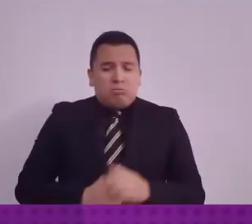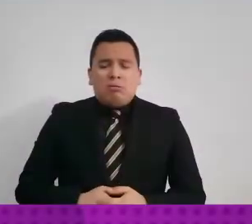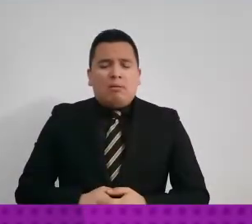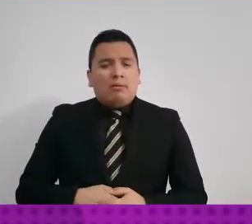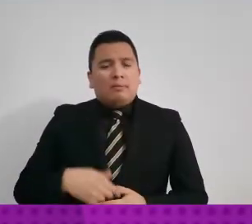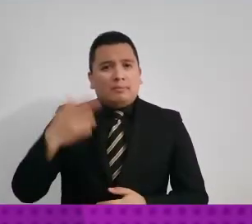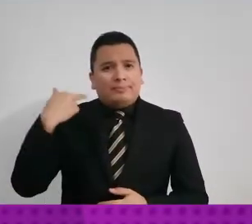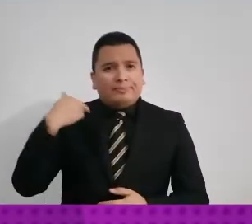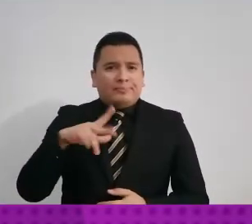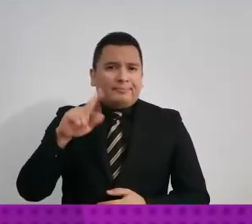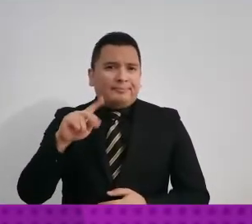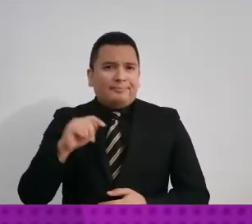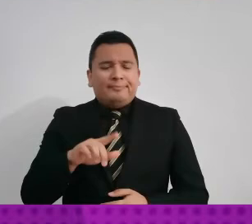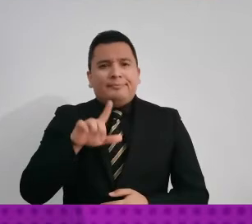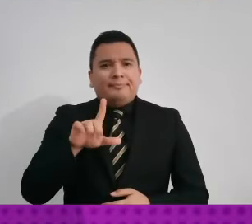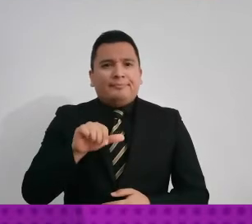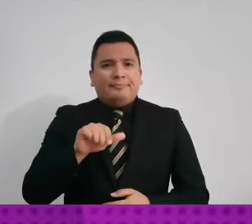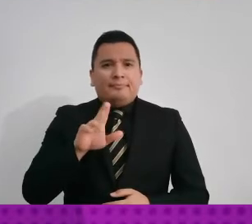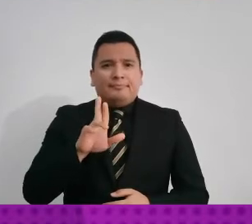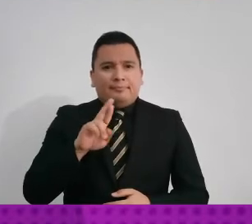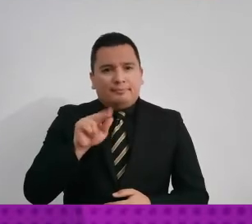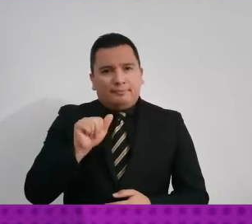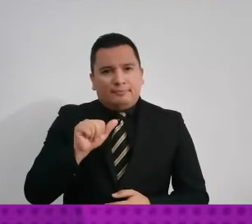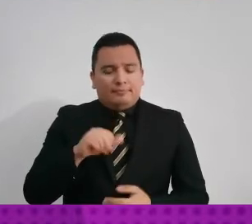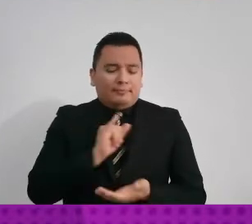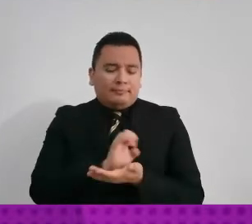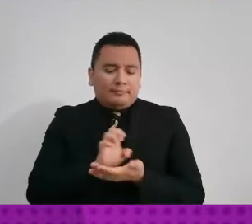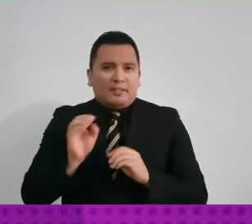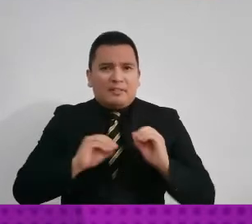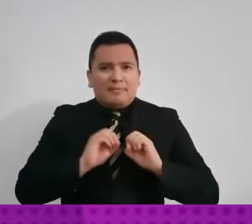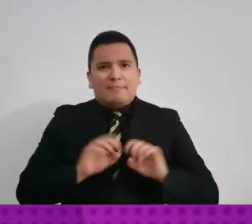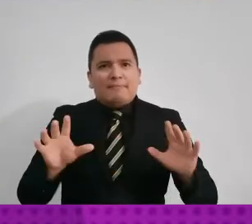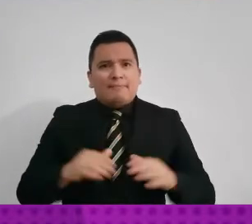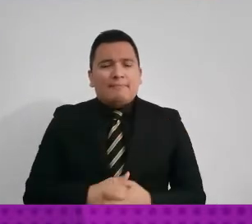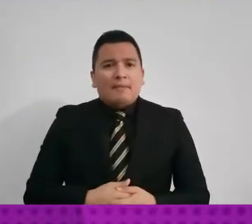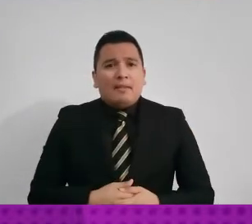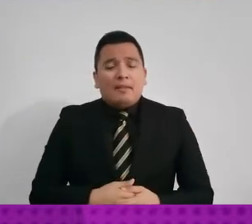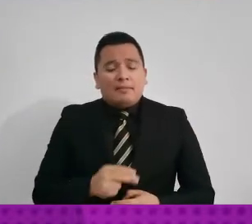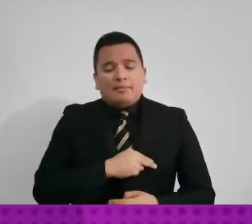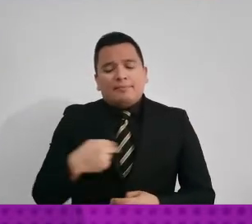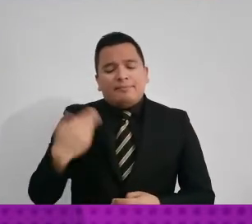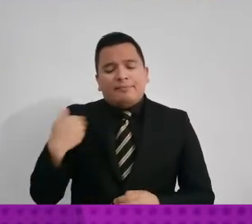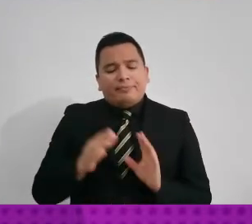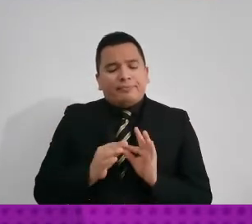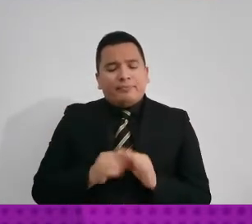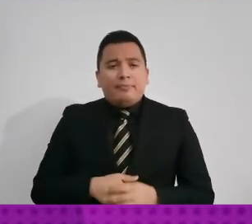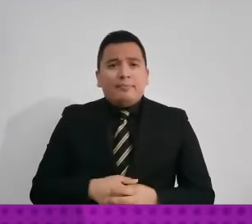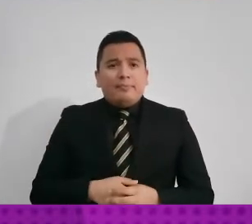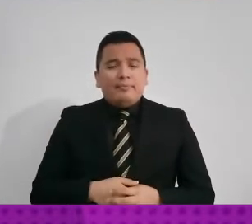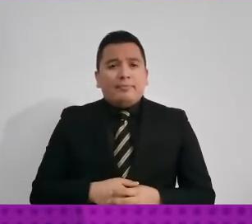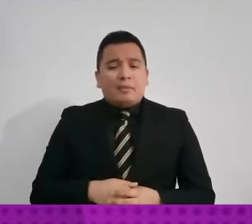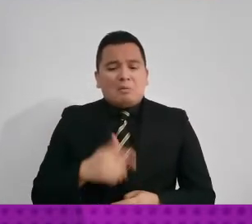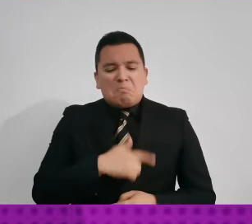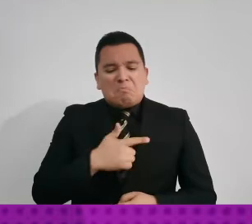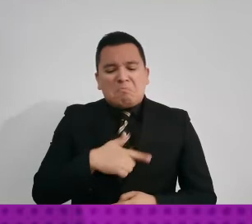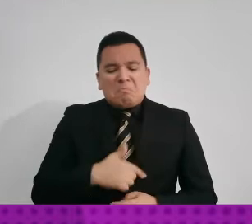Gracias por continuar con nosotros aquí en su programa de radio y televisión, La Urna, producción del Instituto Electoral de Coahuila. Y como le mencionaba yo